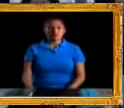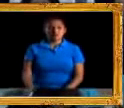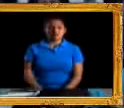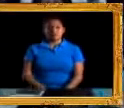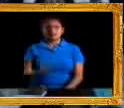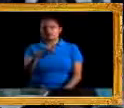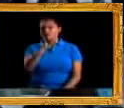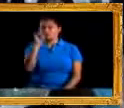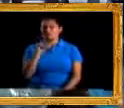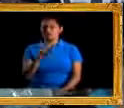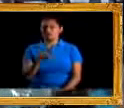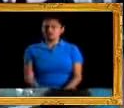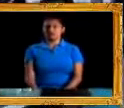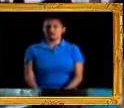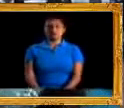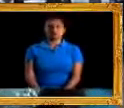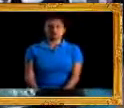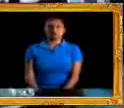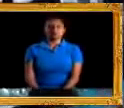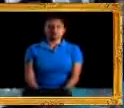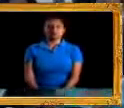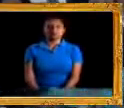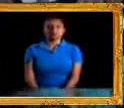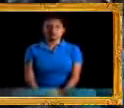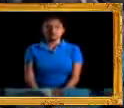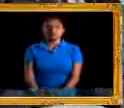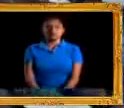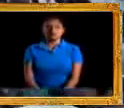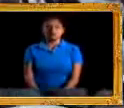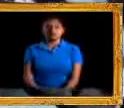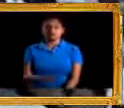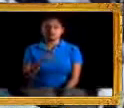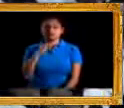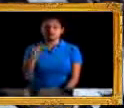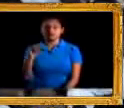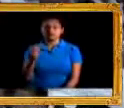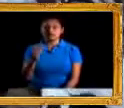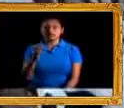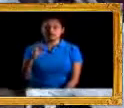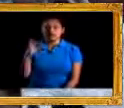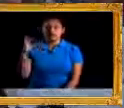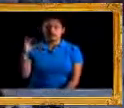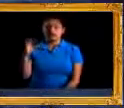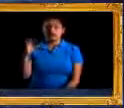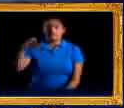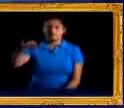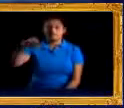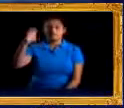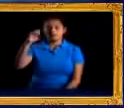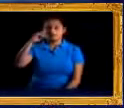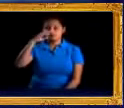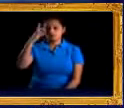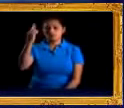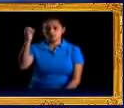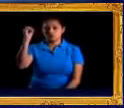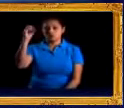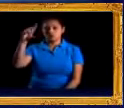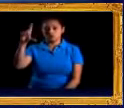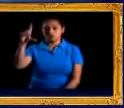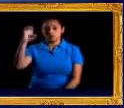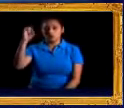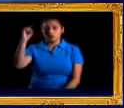de la crisis del 2009, hermano. La cumbre del petróleo traía necesidades básicas: la adquisición de